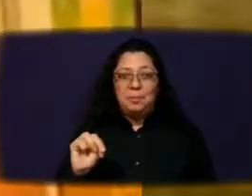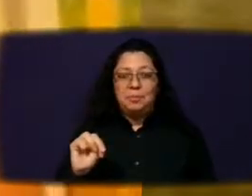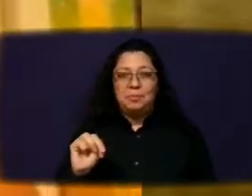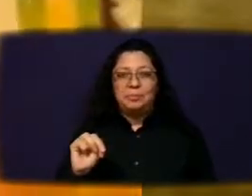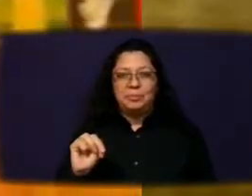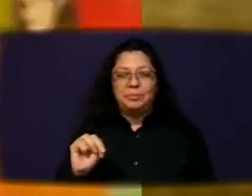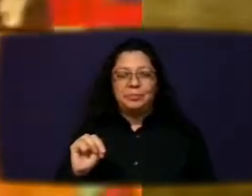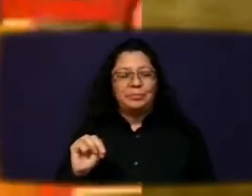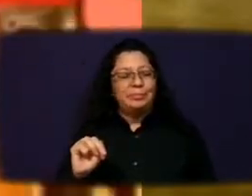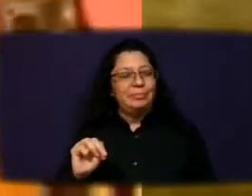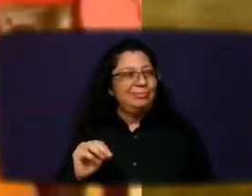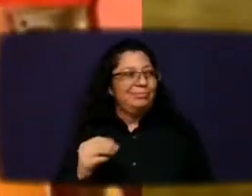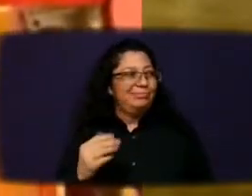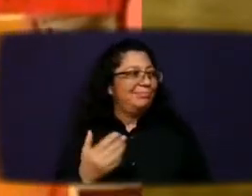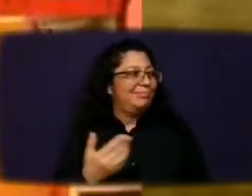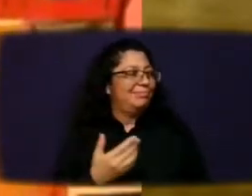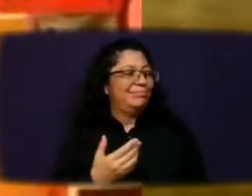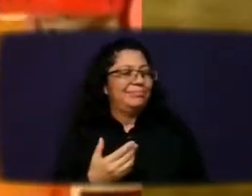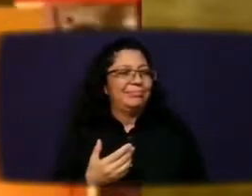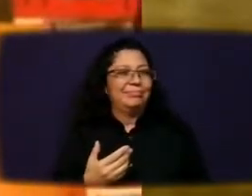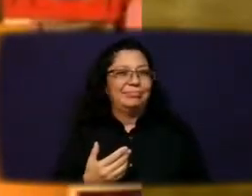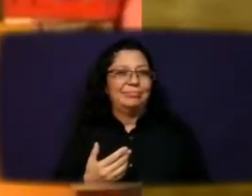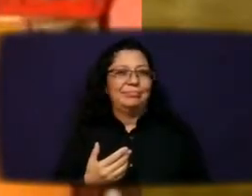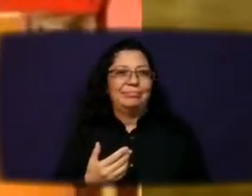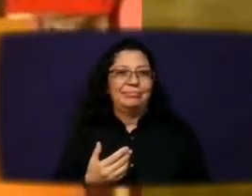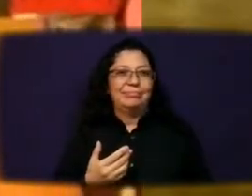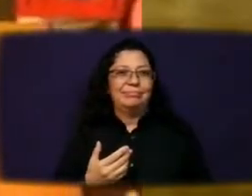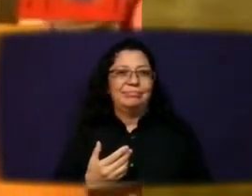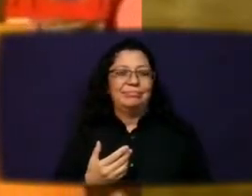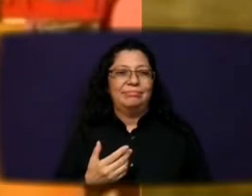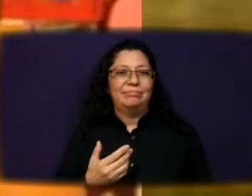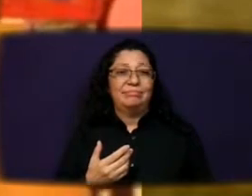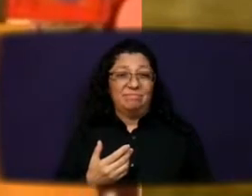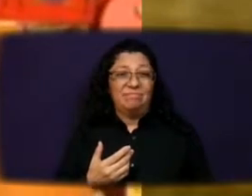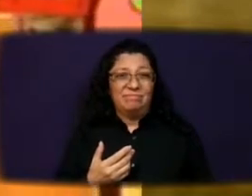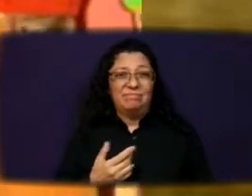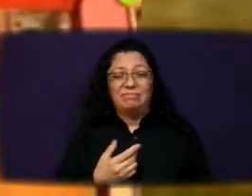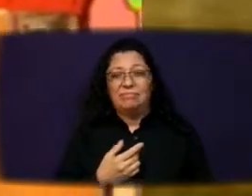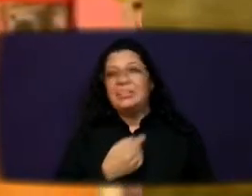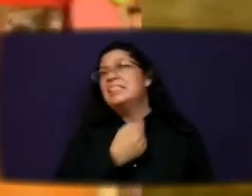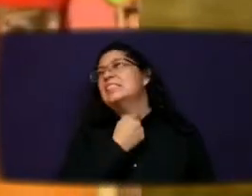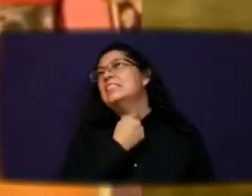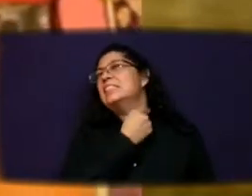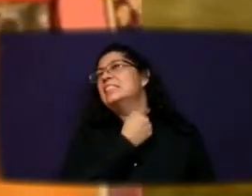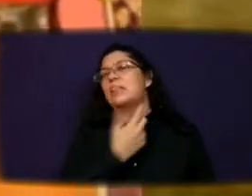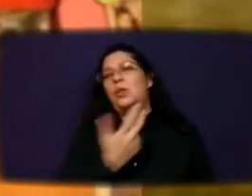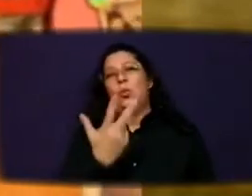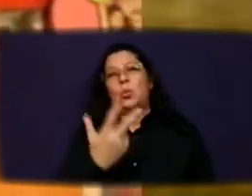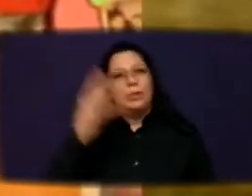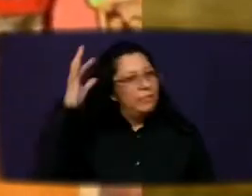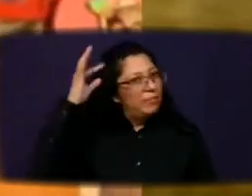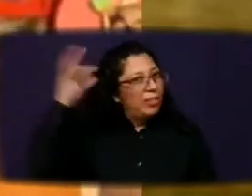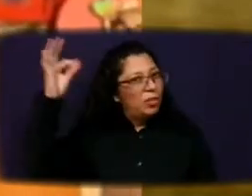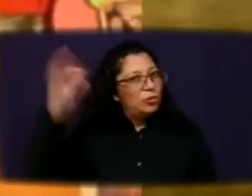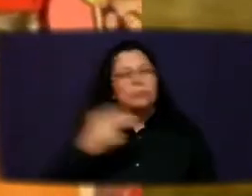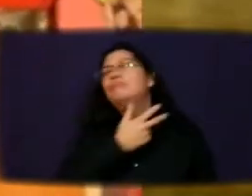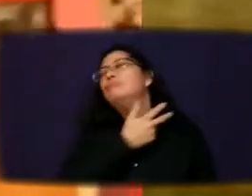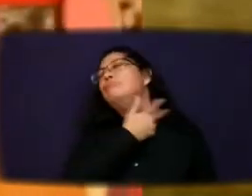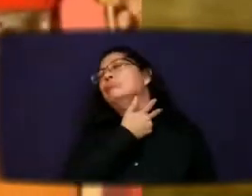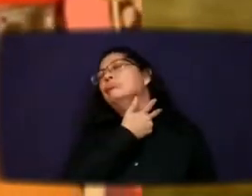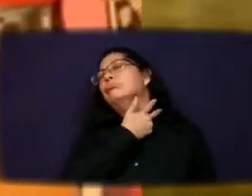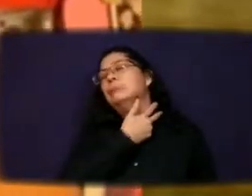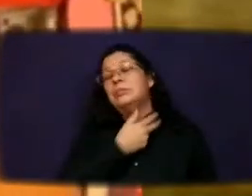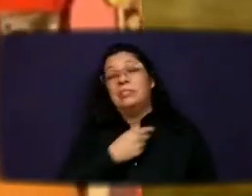está consiguiendo sus plumas antes que se mueva a Seattle, donde tocará hip